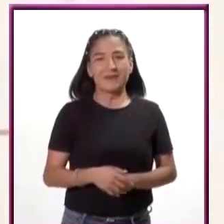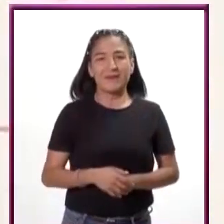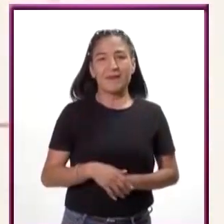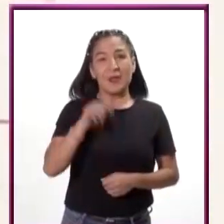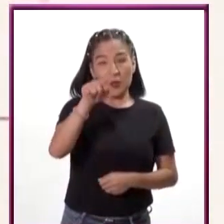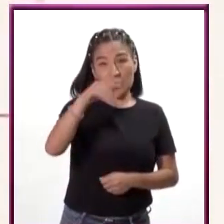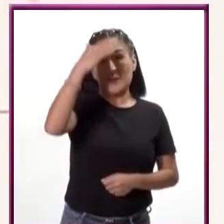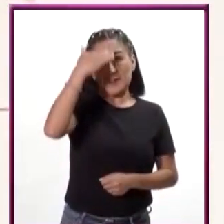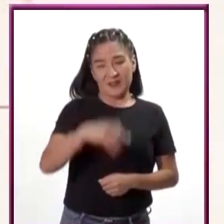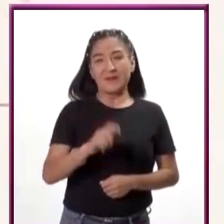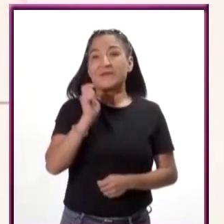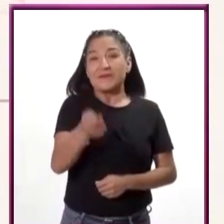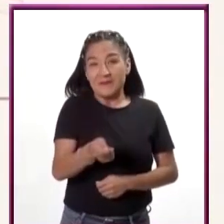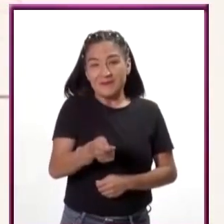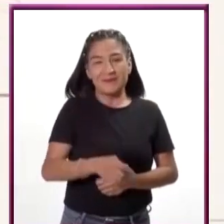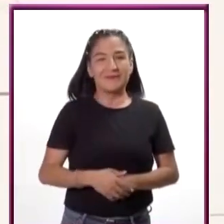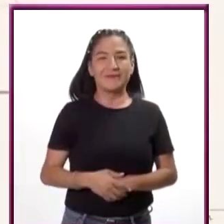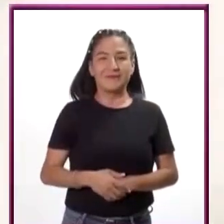¿Sabías que